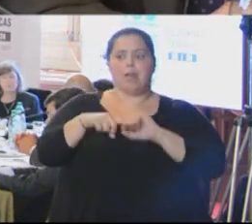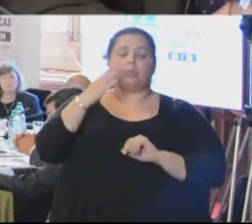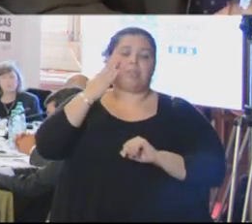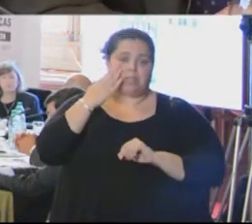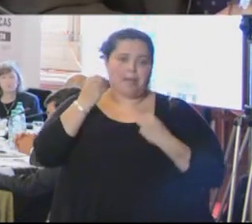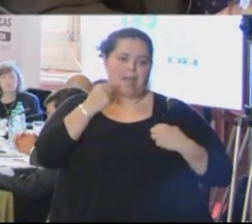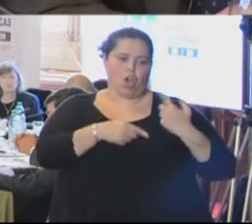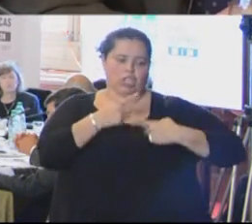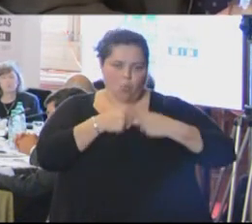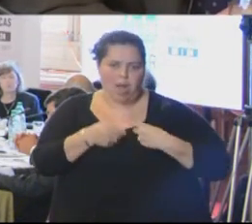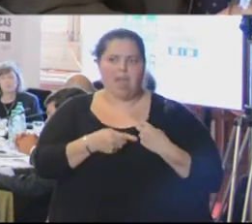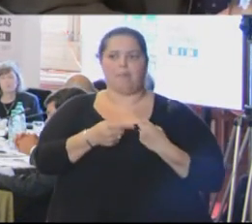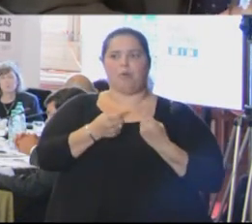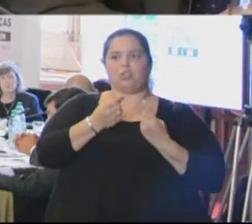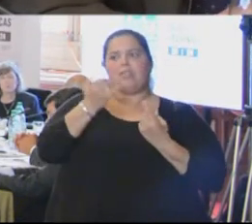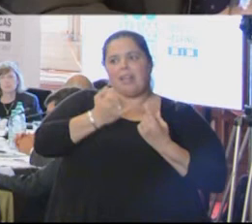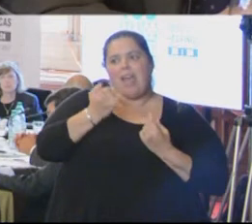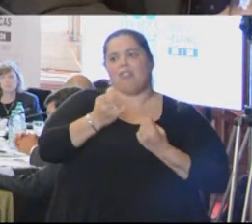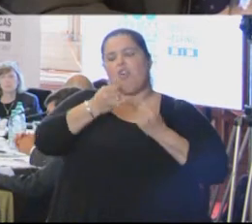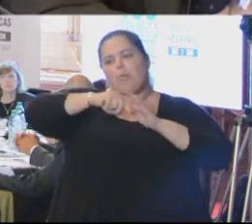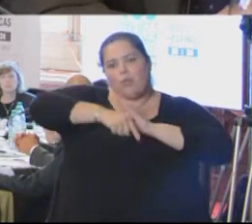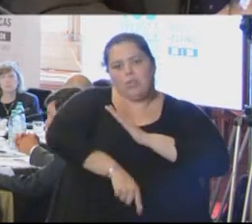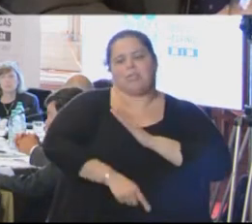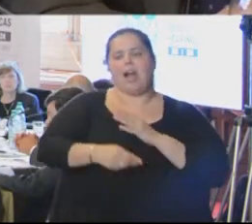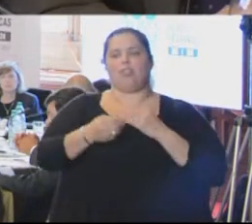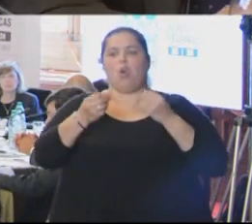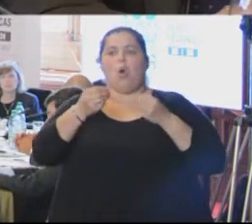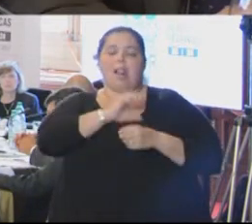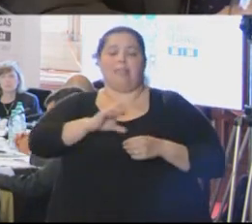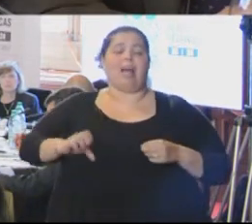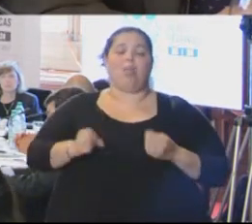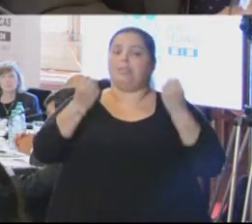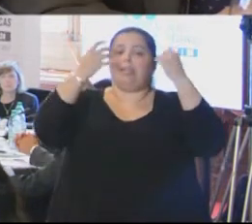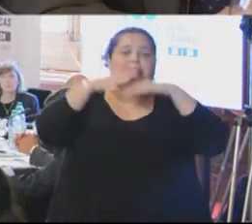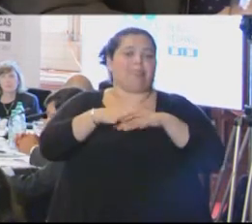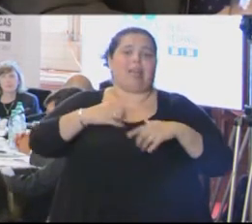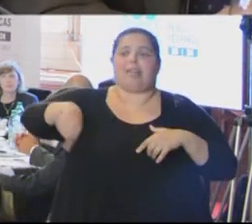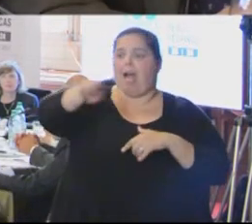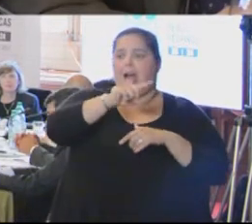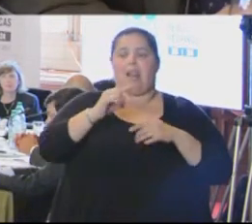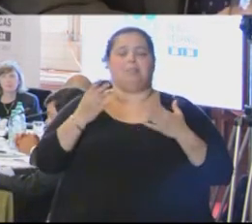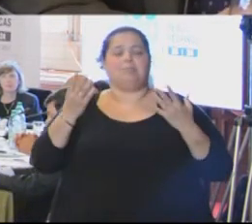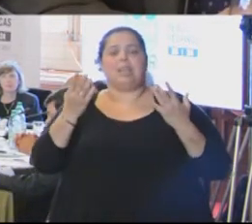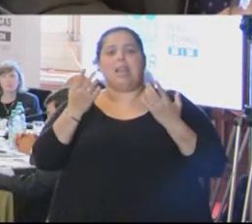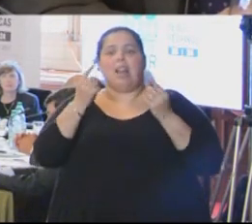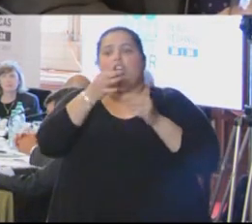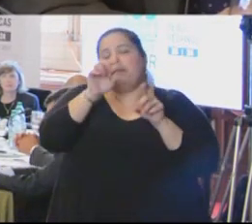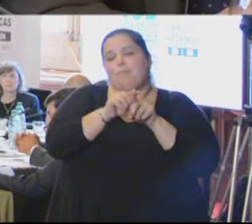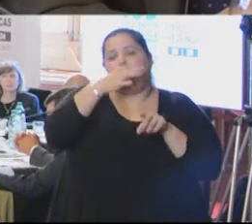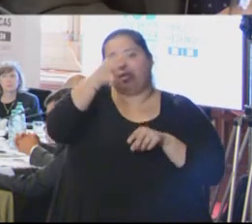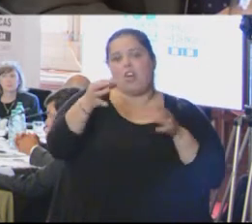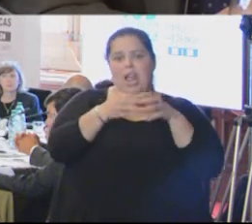tomando todas las medidas. Por eso la respuesta del Estado es integral, una gran oferta, como lo ha señalado la sociedad civil, no solamente de justicia y